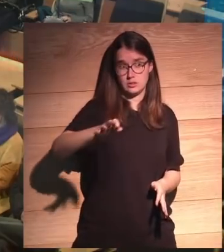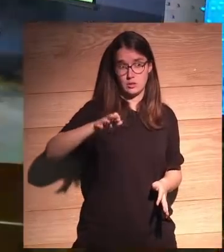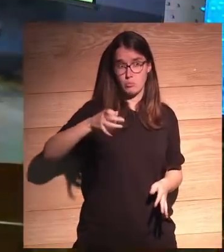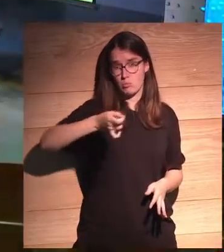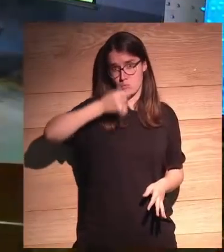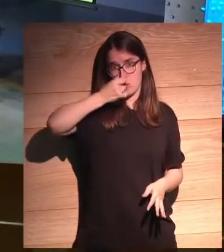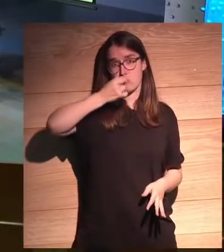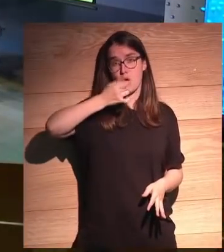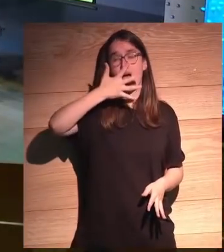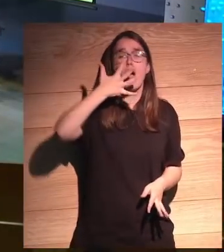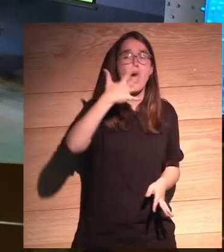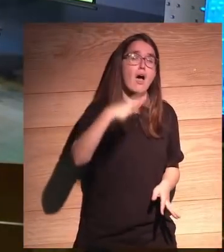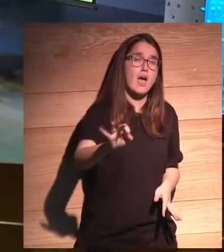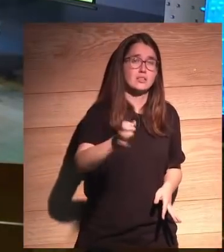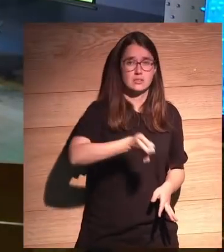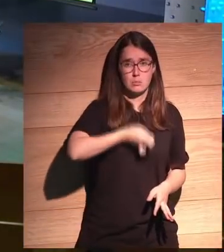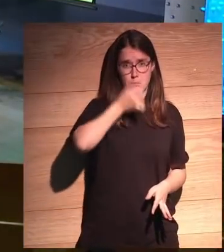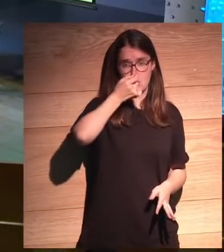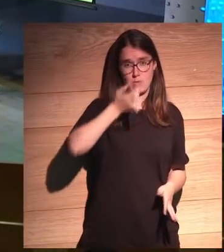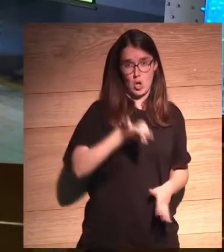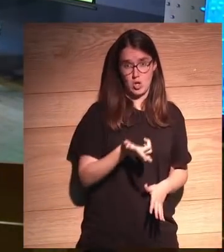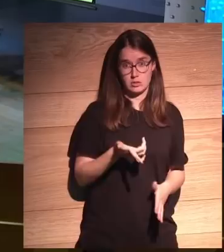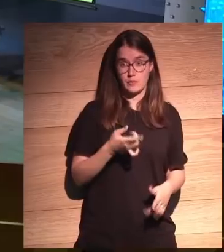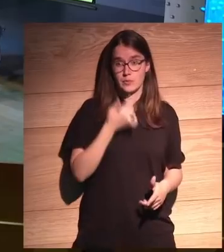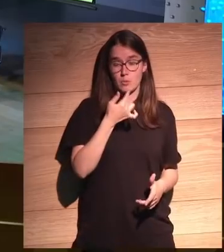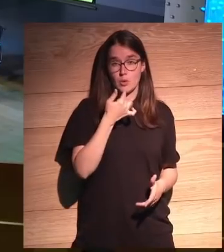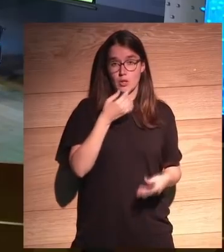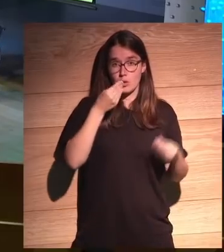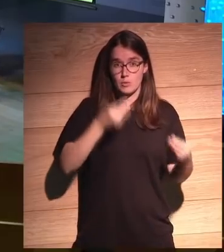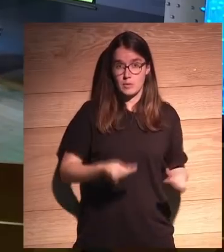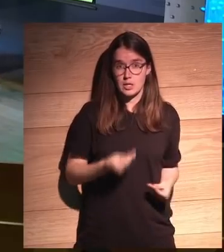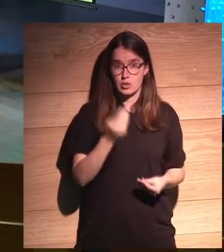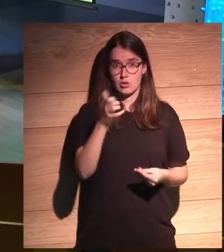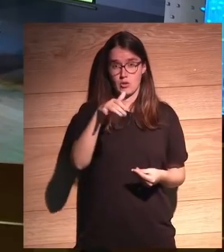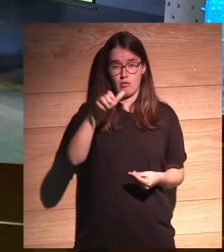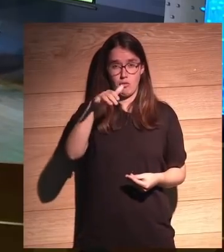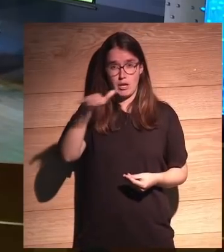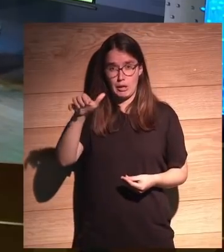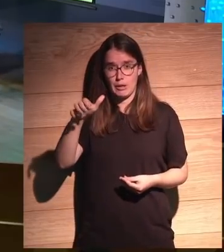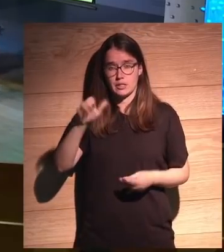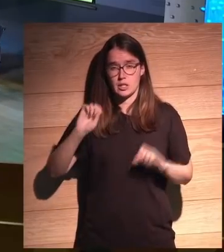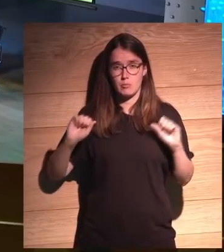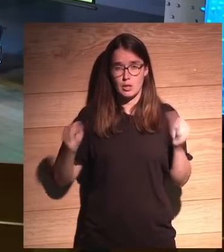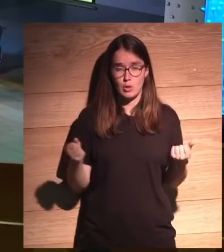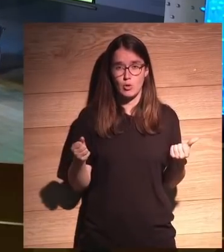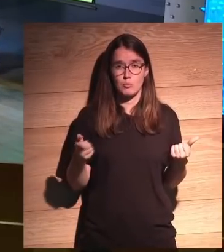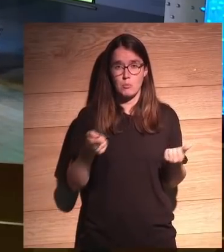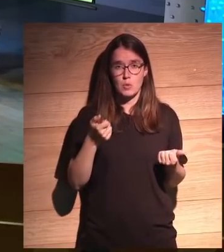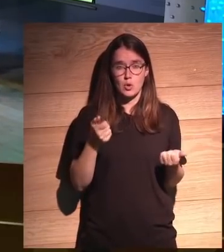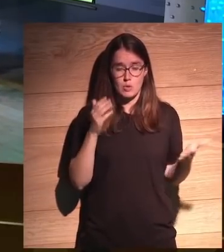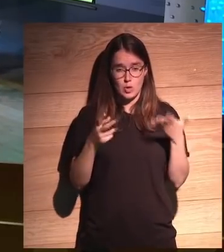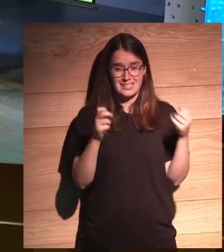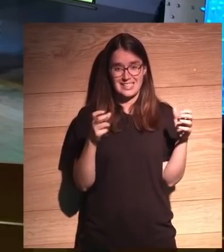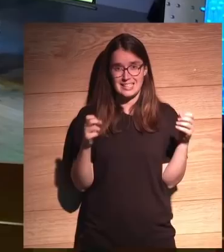hay muy pocos, genios hay muy pocos. Y luego, como bien dijo Germaine Greer, desde que se empezó un poco en los